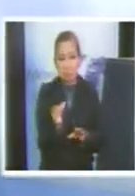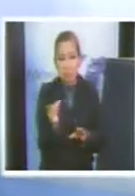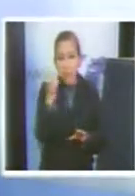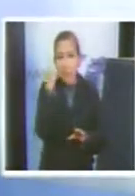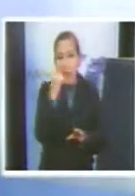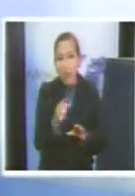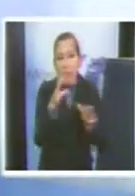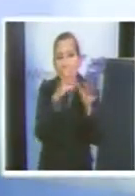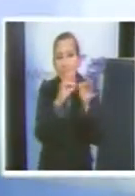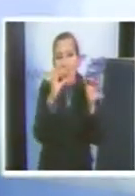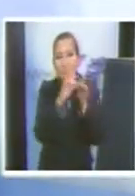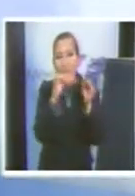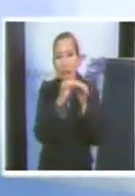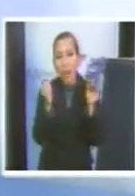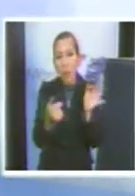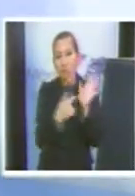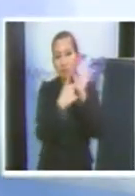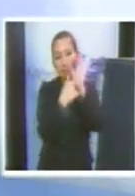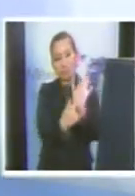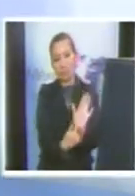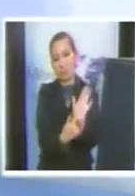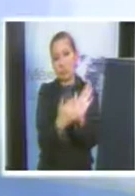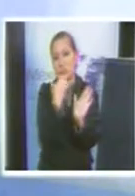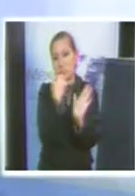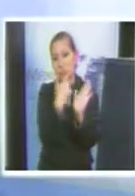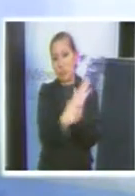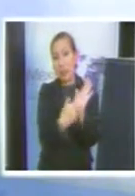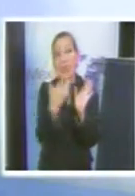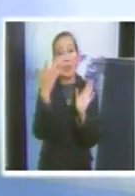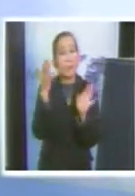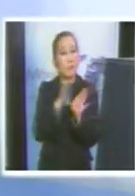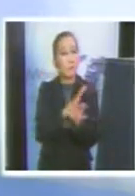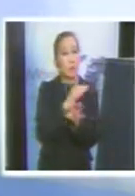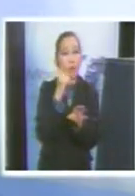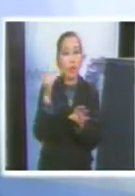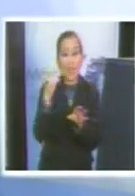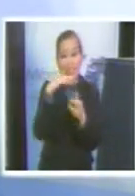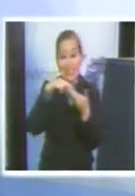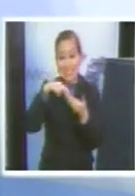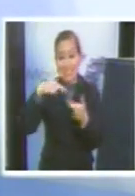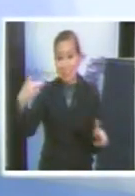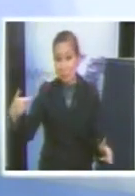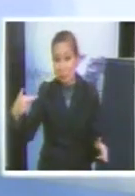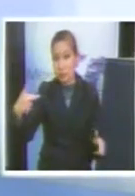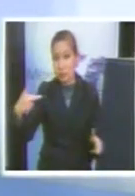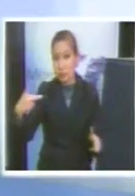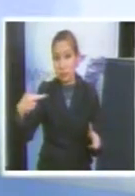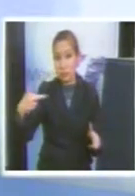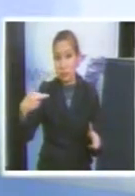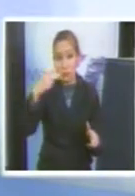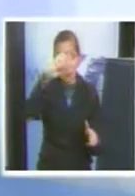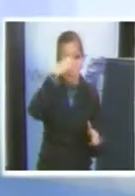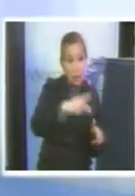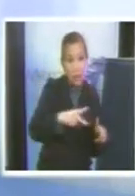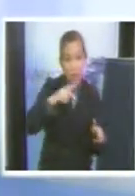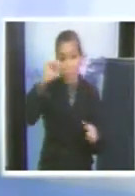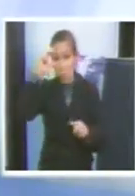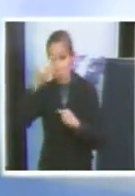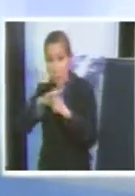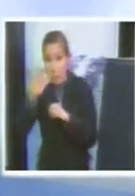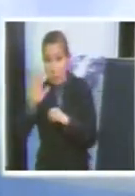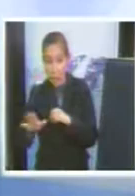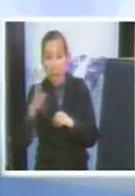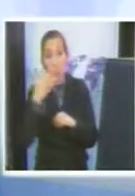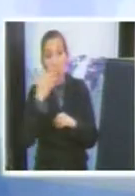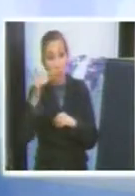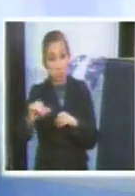para describir de manera gráfica el hecho de que la relación entre México y Europa